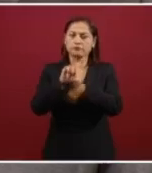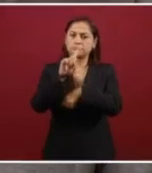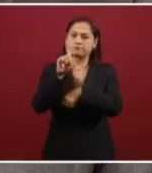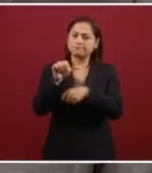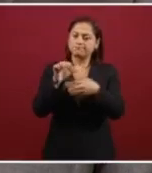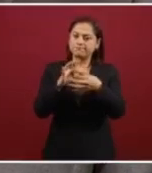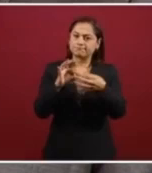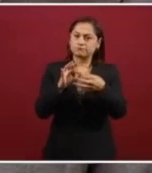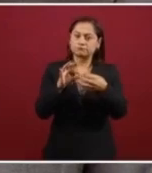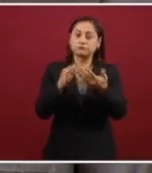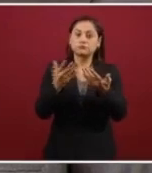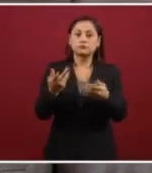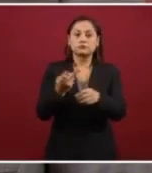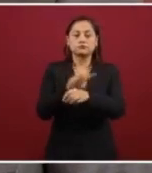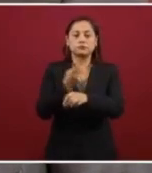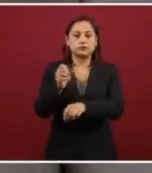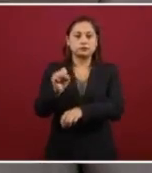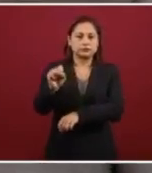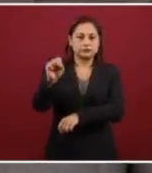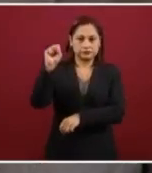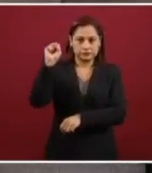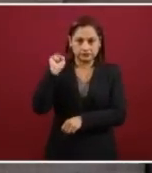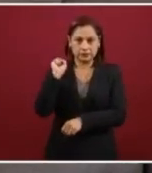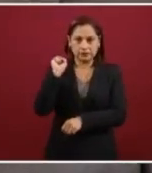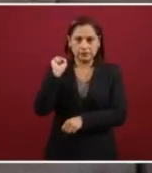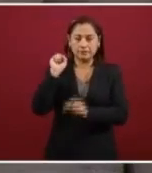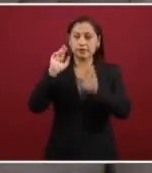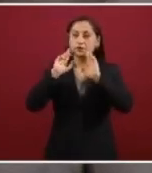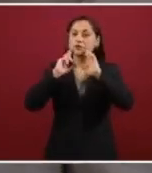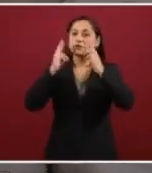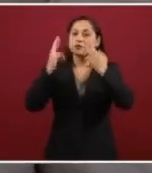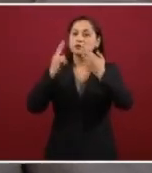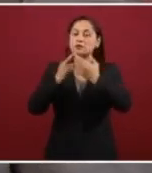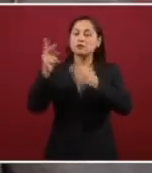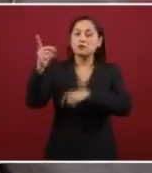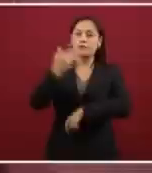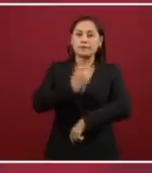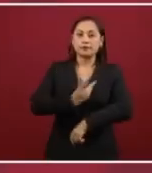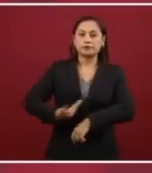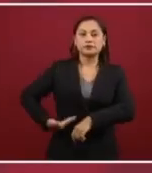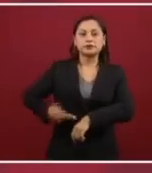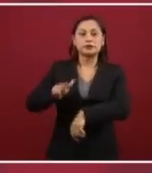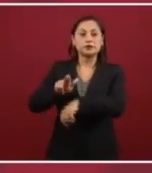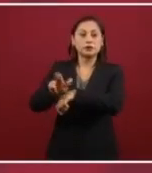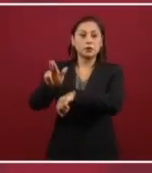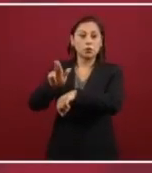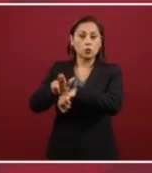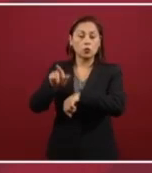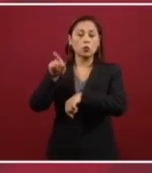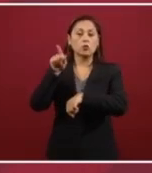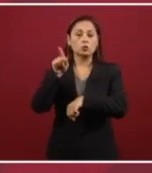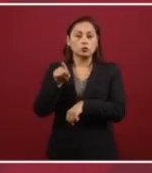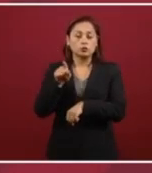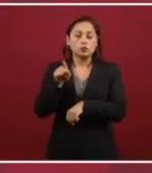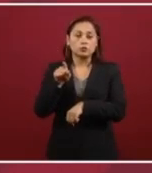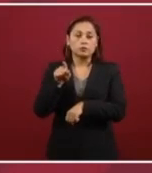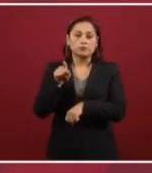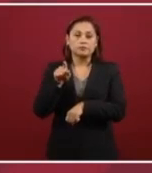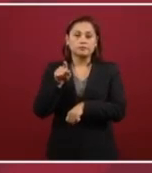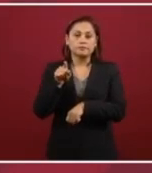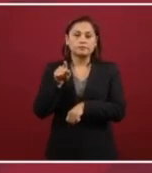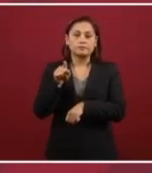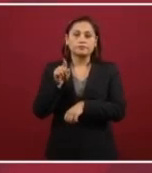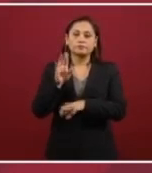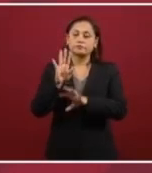Centroamérica, que busca reducir la migración de indocumentados hacia Estados Unidos. Continúa el plan